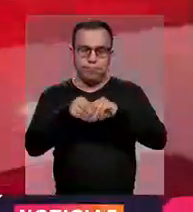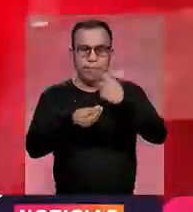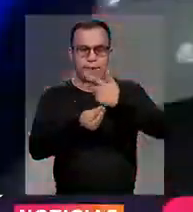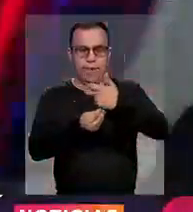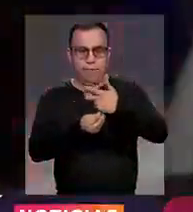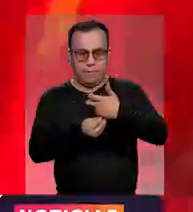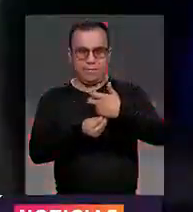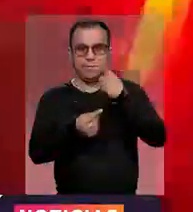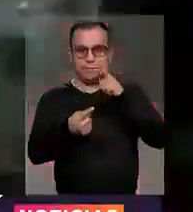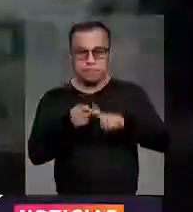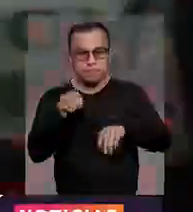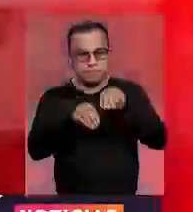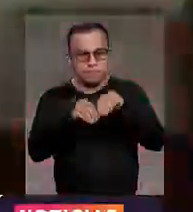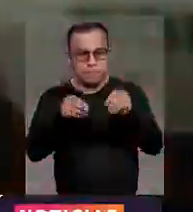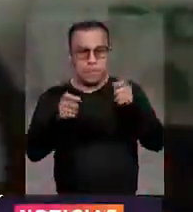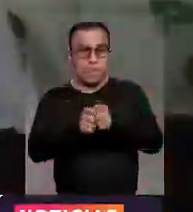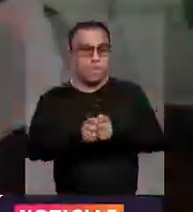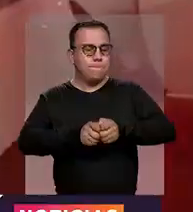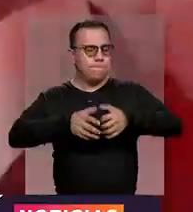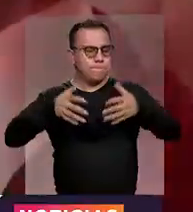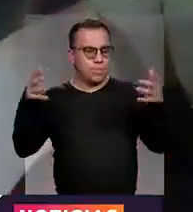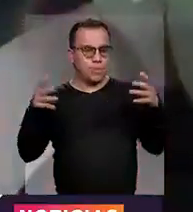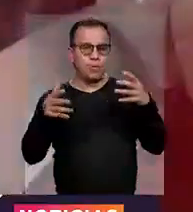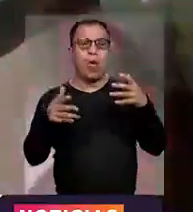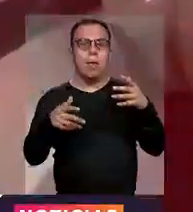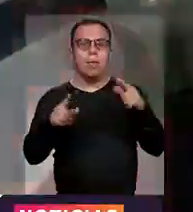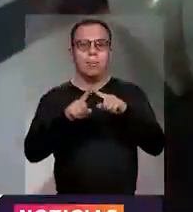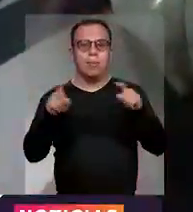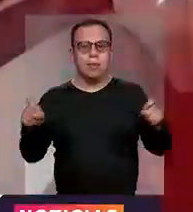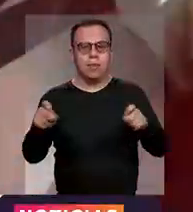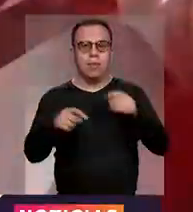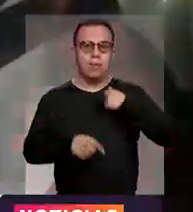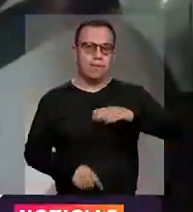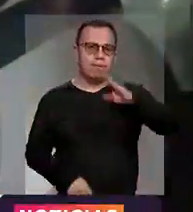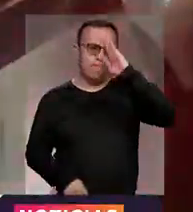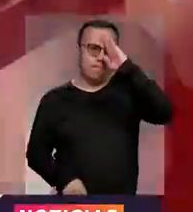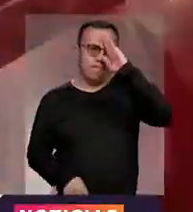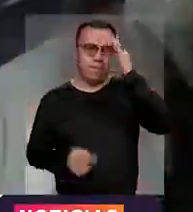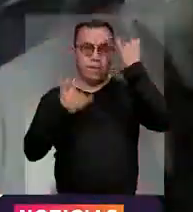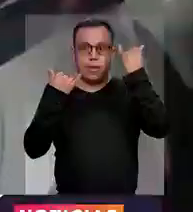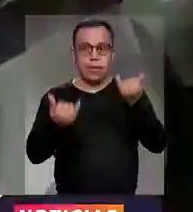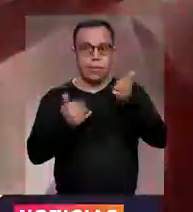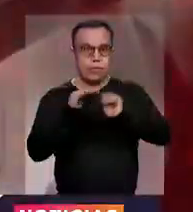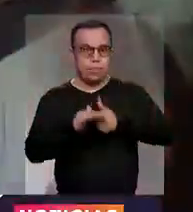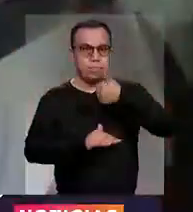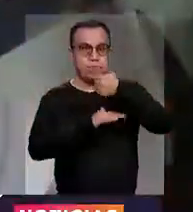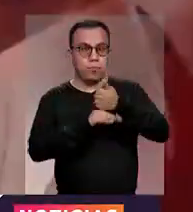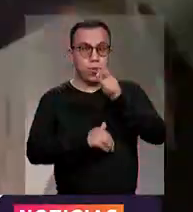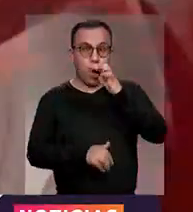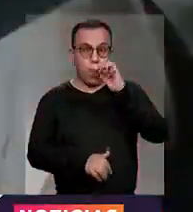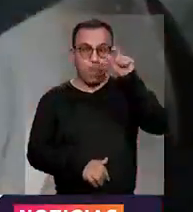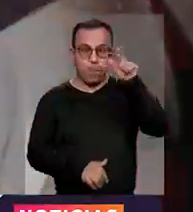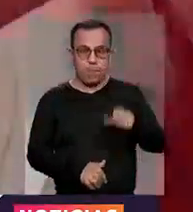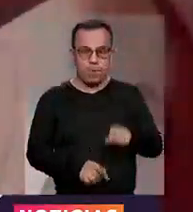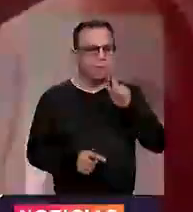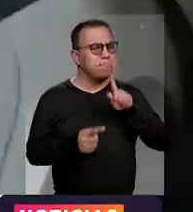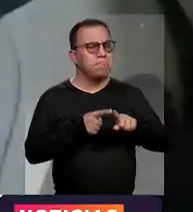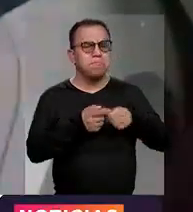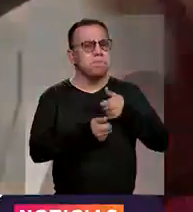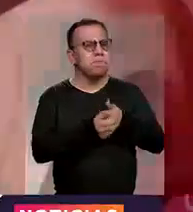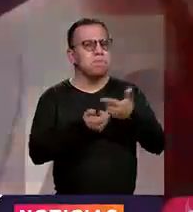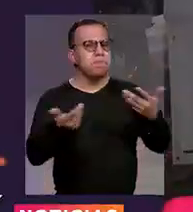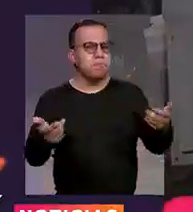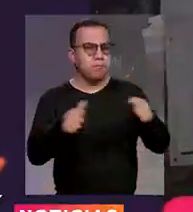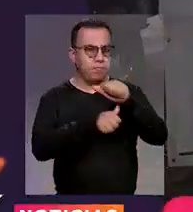de fuego municiones y explosivos de uso privativo de las fuerzas militares según las autoridades este hombre delinquía en la